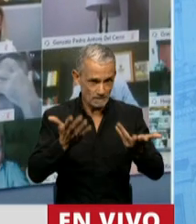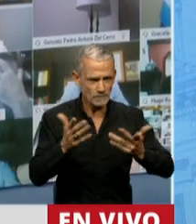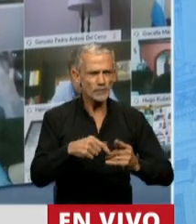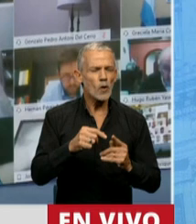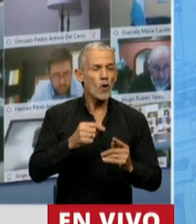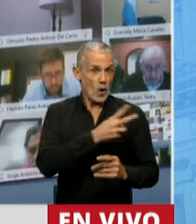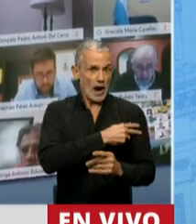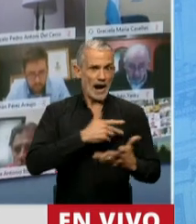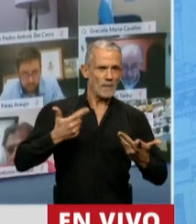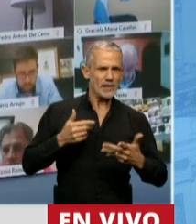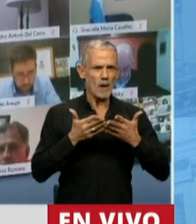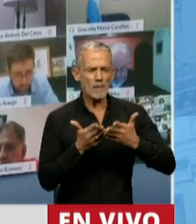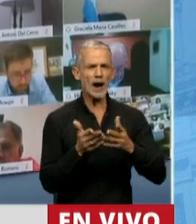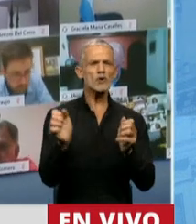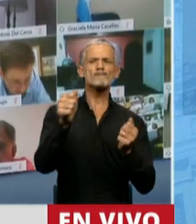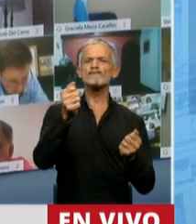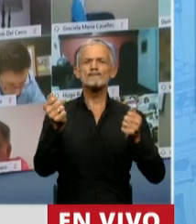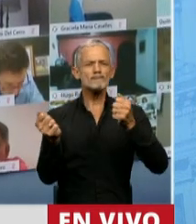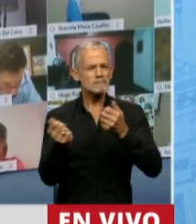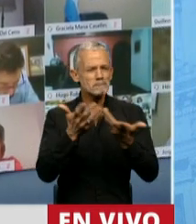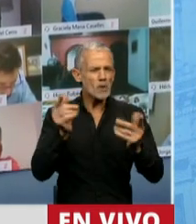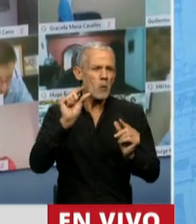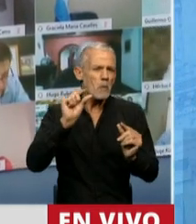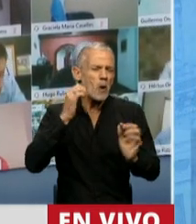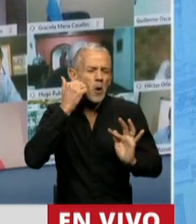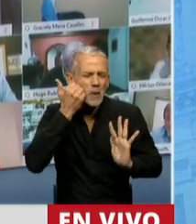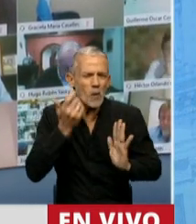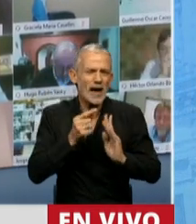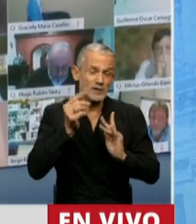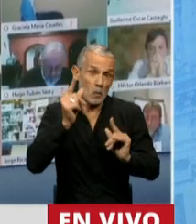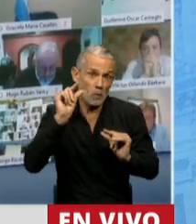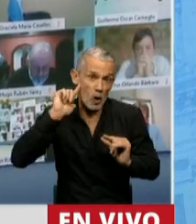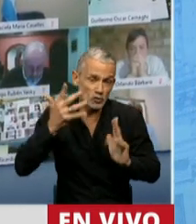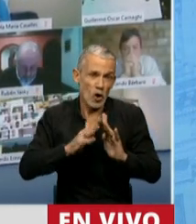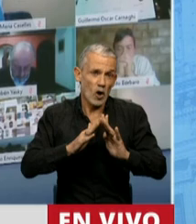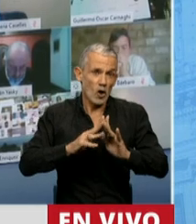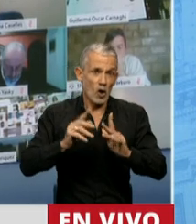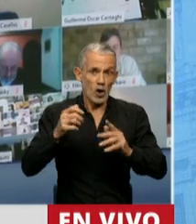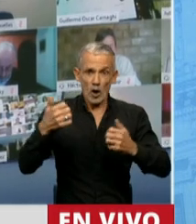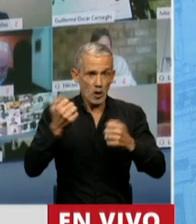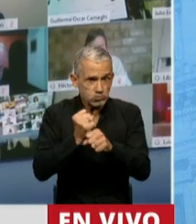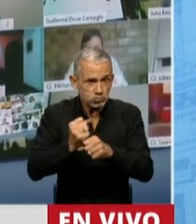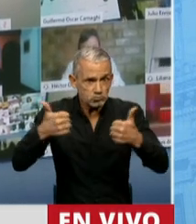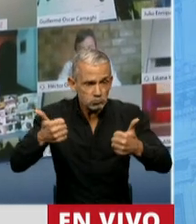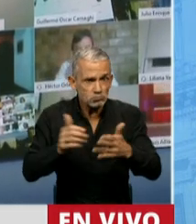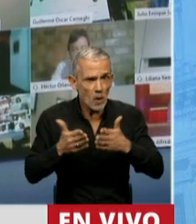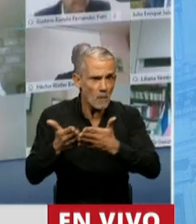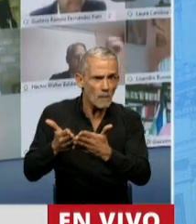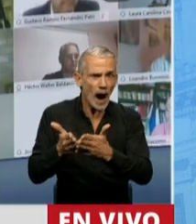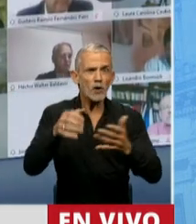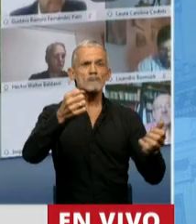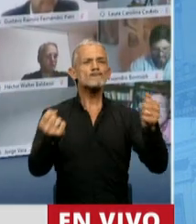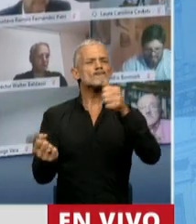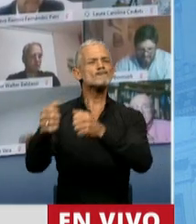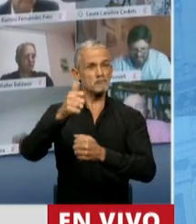capitán que es un poco tímido un poco sordo es competente pero las decisiones de la del